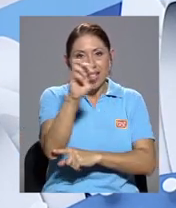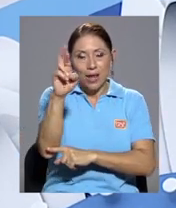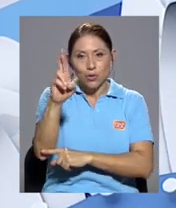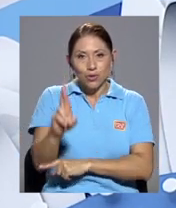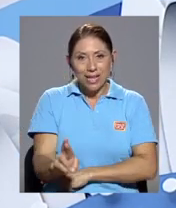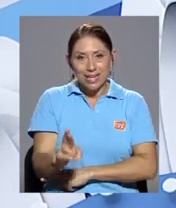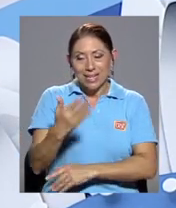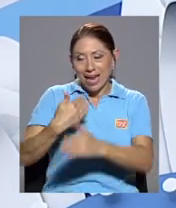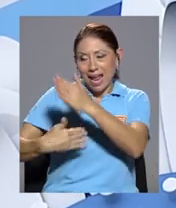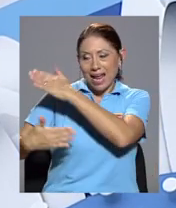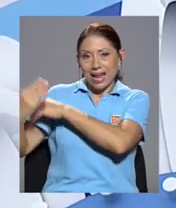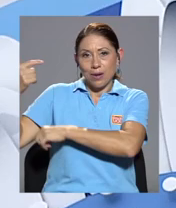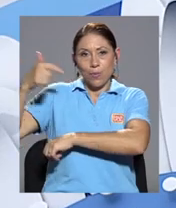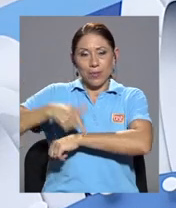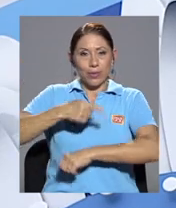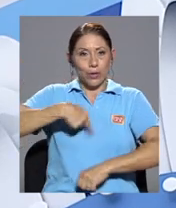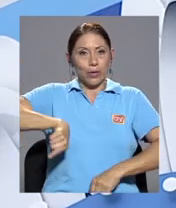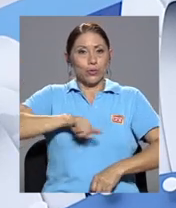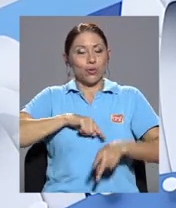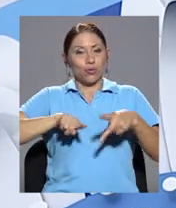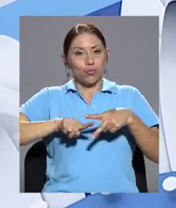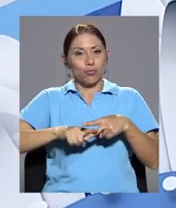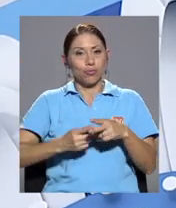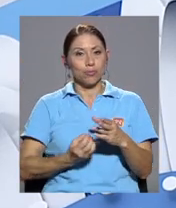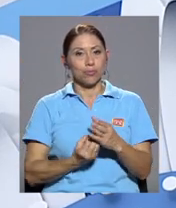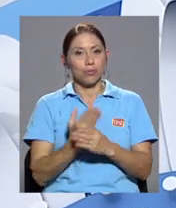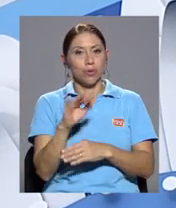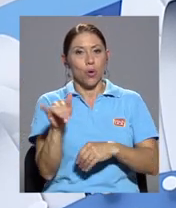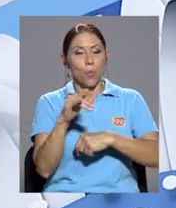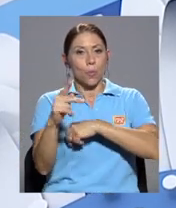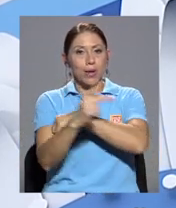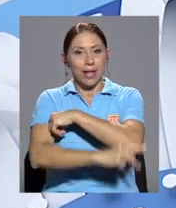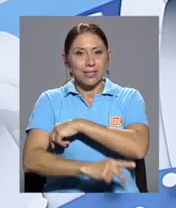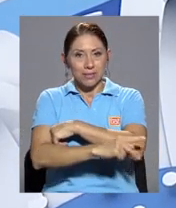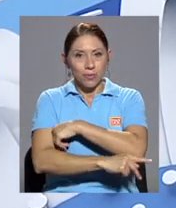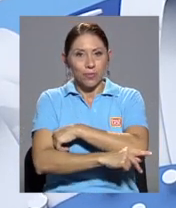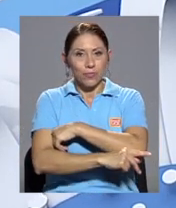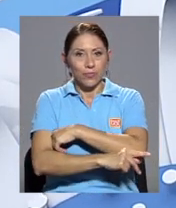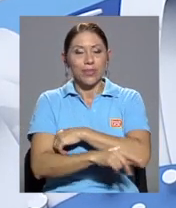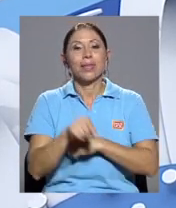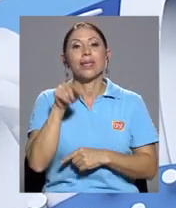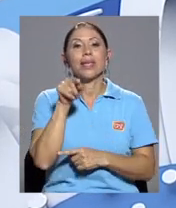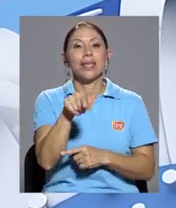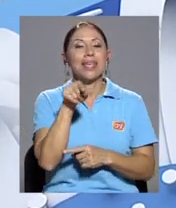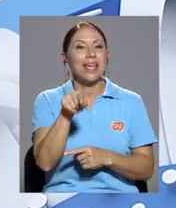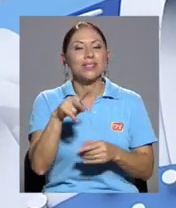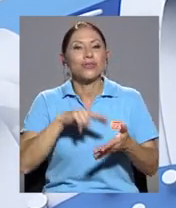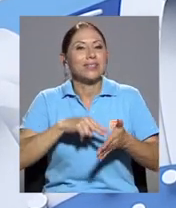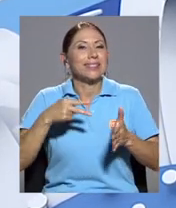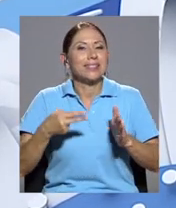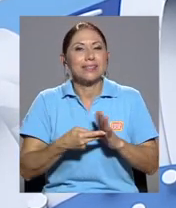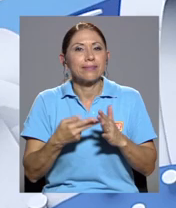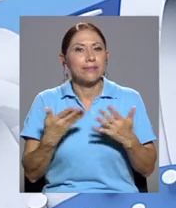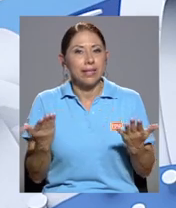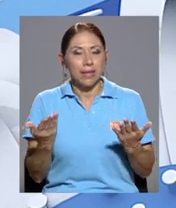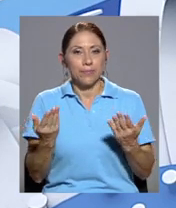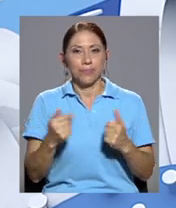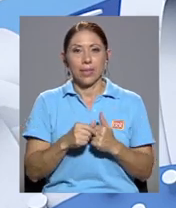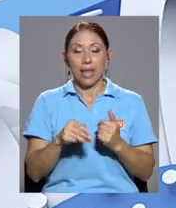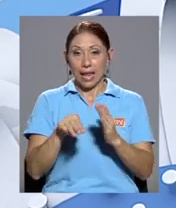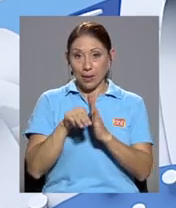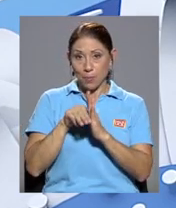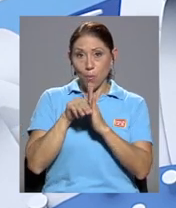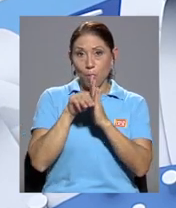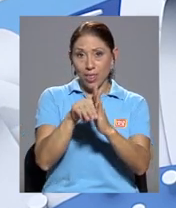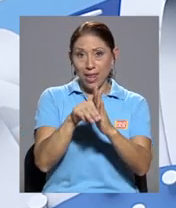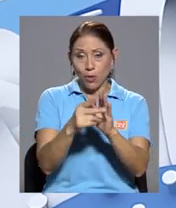en que nos estamos como nación y esto se va a traducir en que el modelo que se